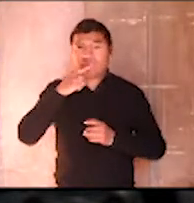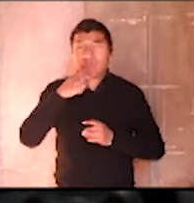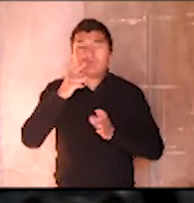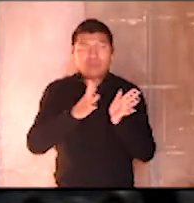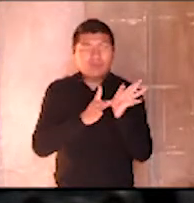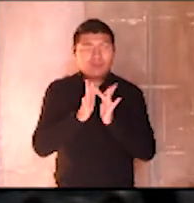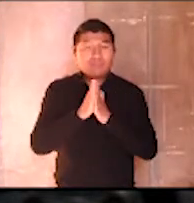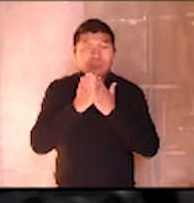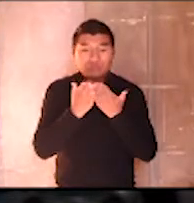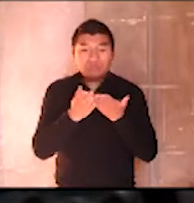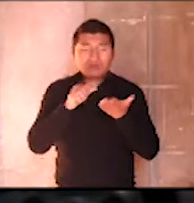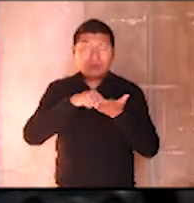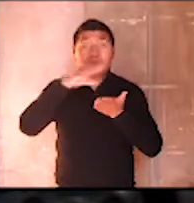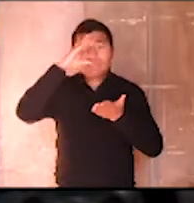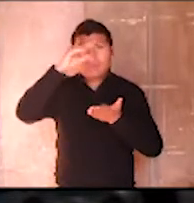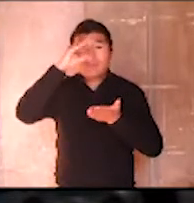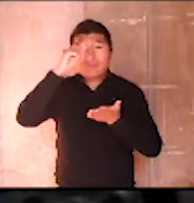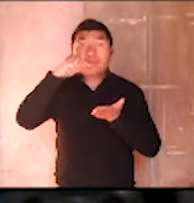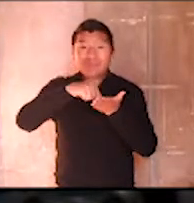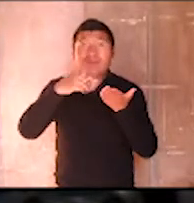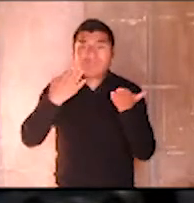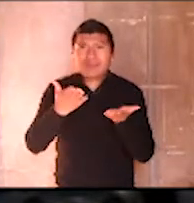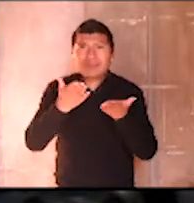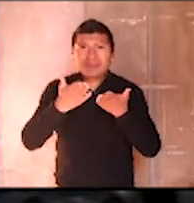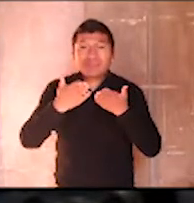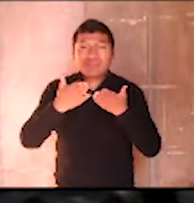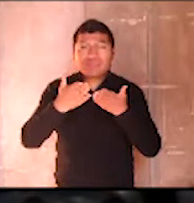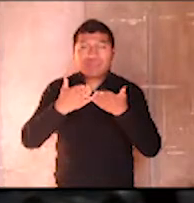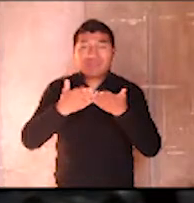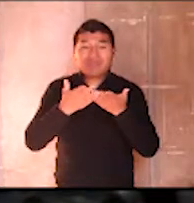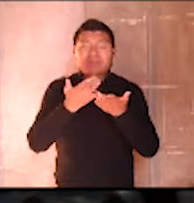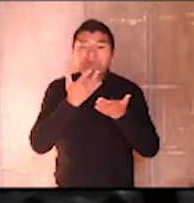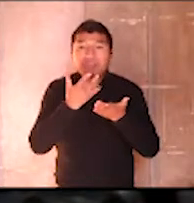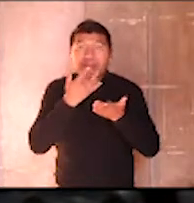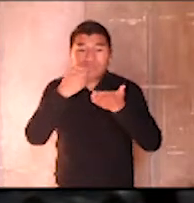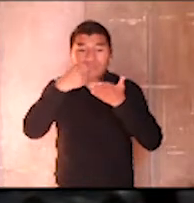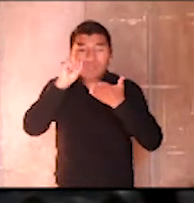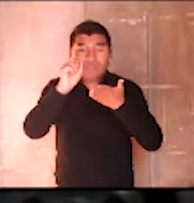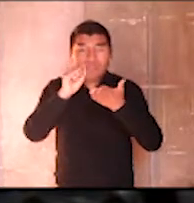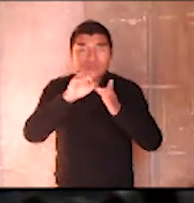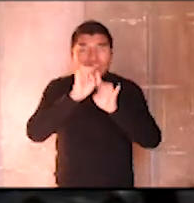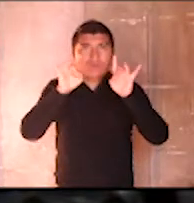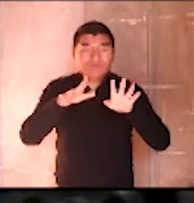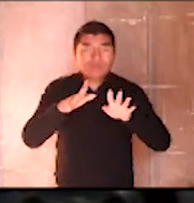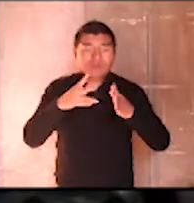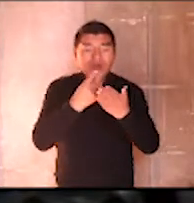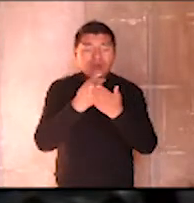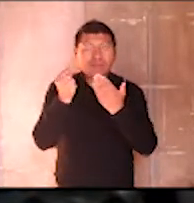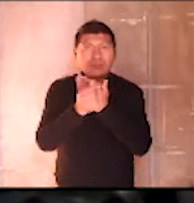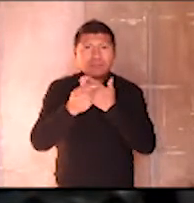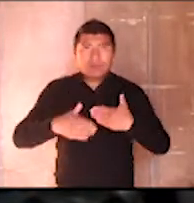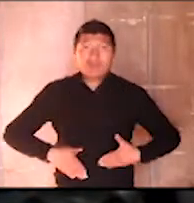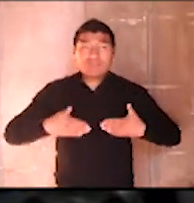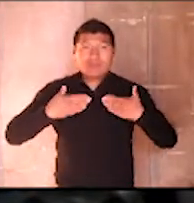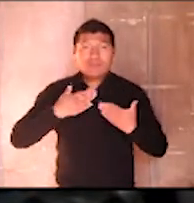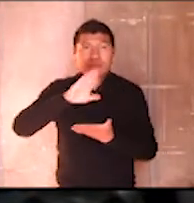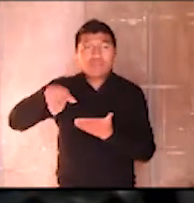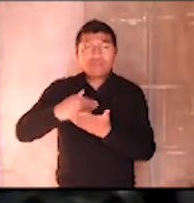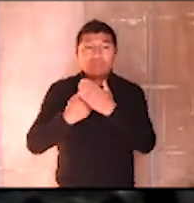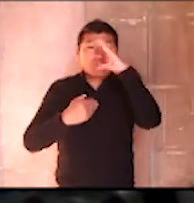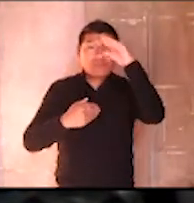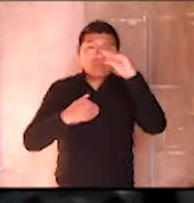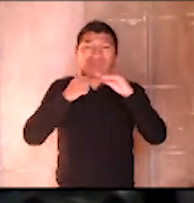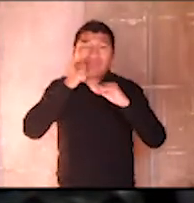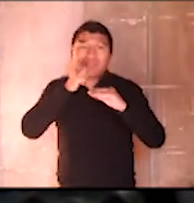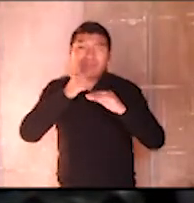Evangelio. Ahí está el desafío, pero sobre todo el programa de vida que todo hombre y mujer que